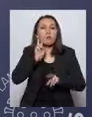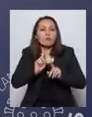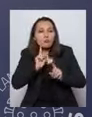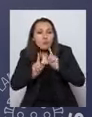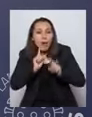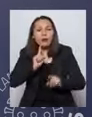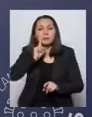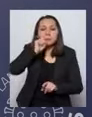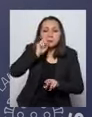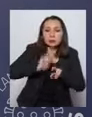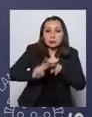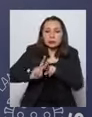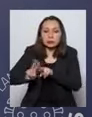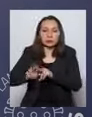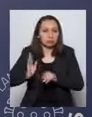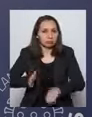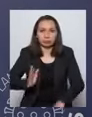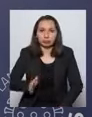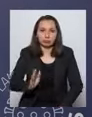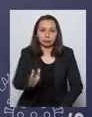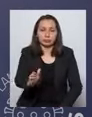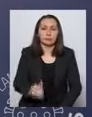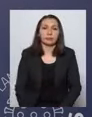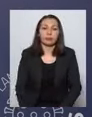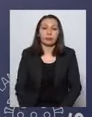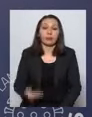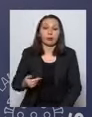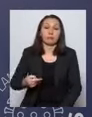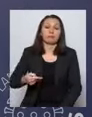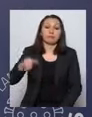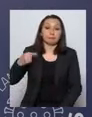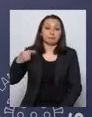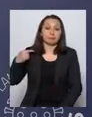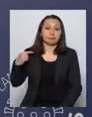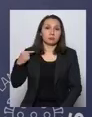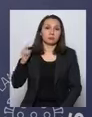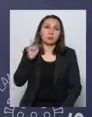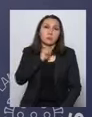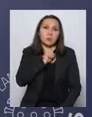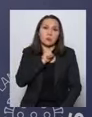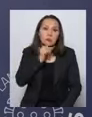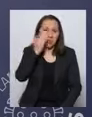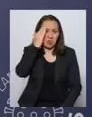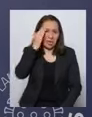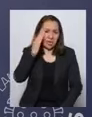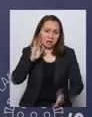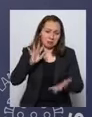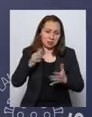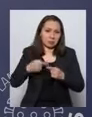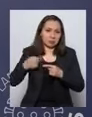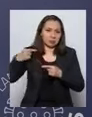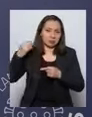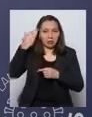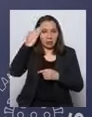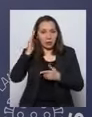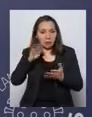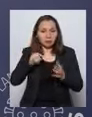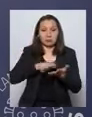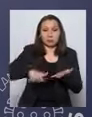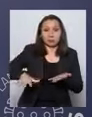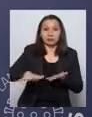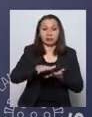que estamos llevando en las última díaz diría yo producto de esta situación